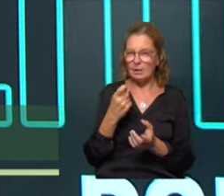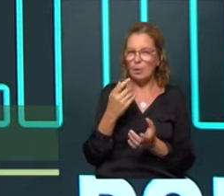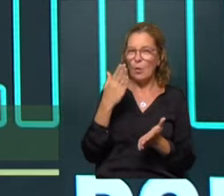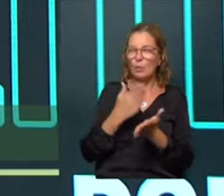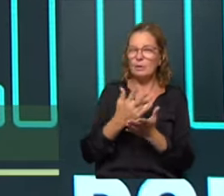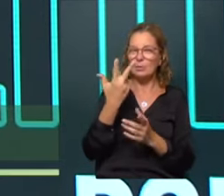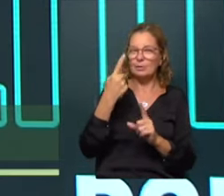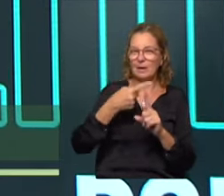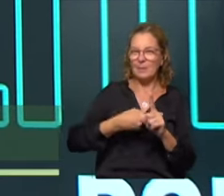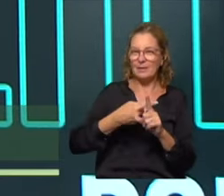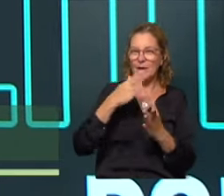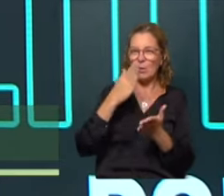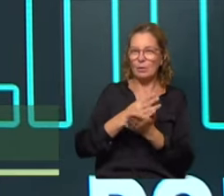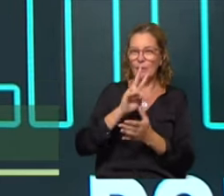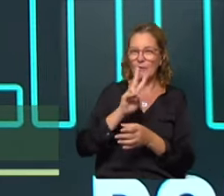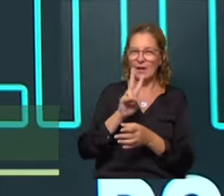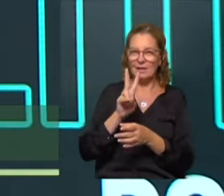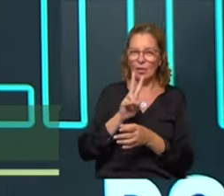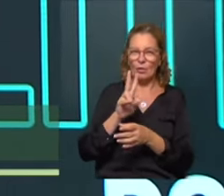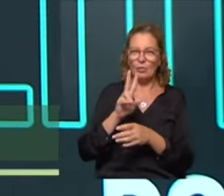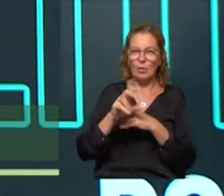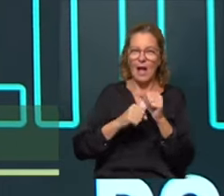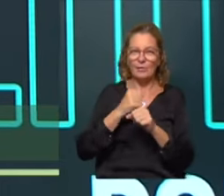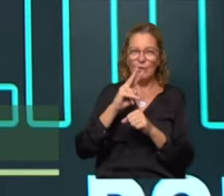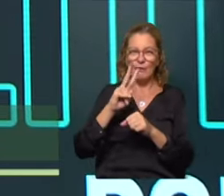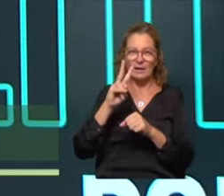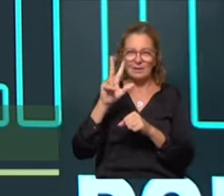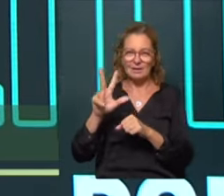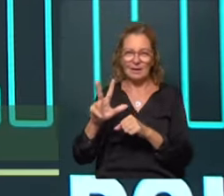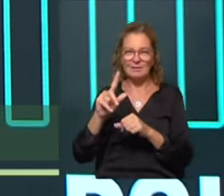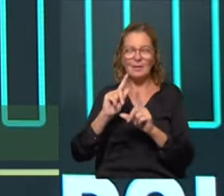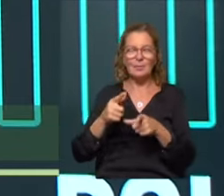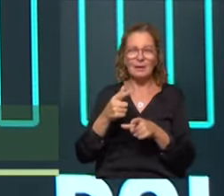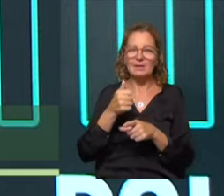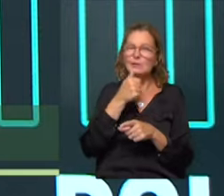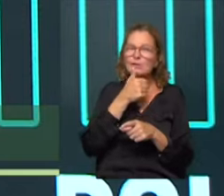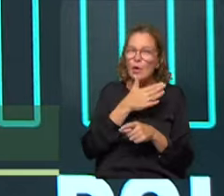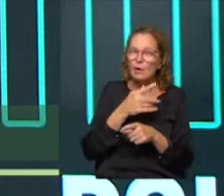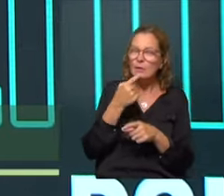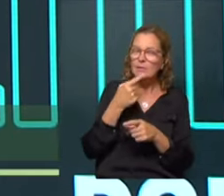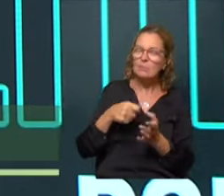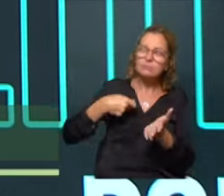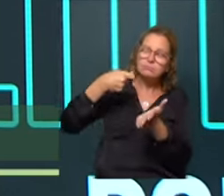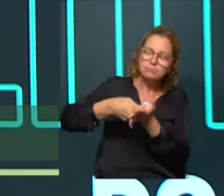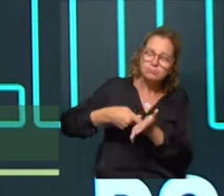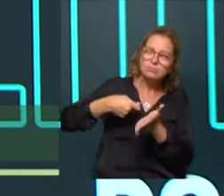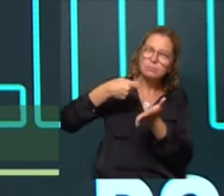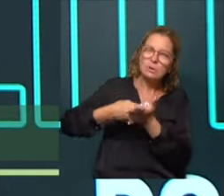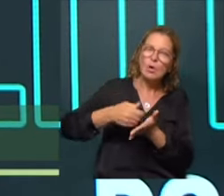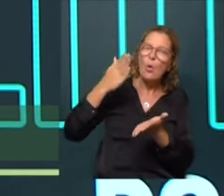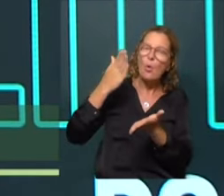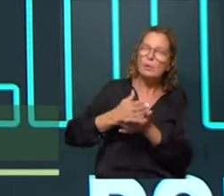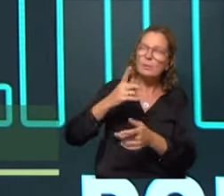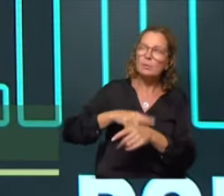del 2022 y durante el 2023 de esta cuestión de histórico, de mayor inversión, claro, en los últimos tiempos. Es